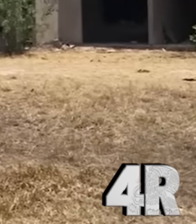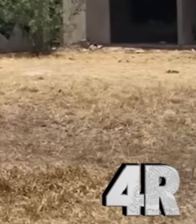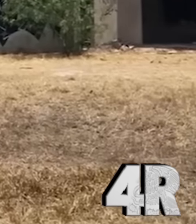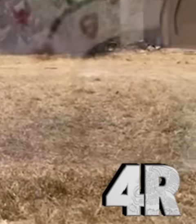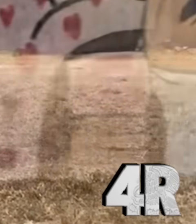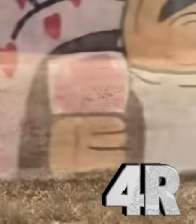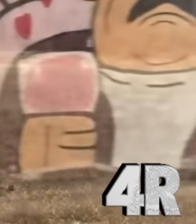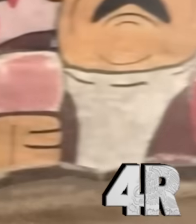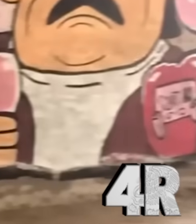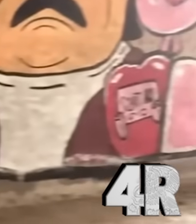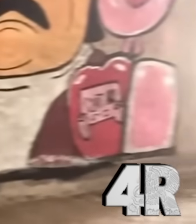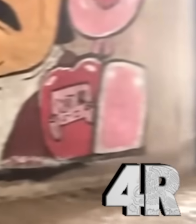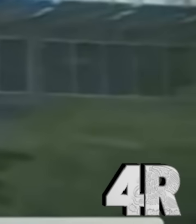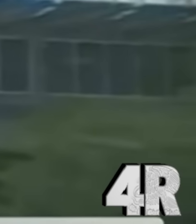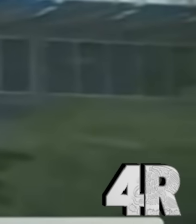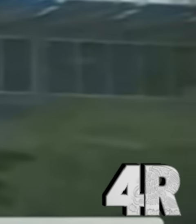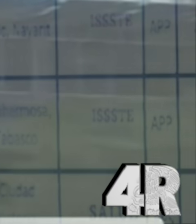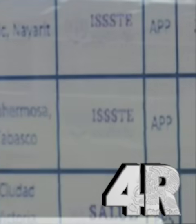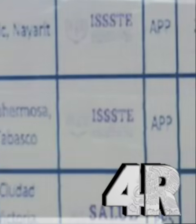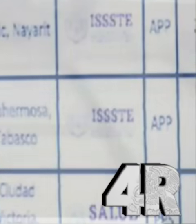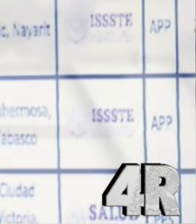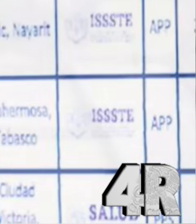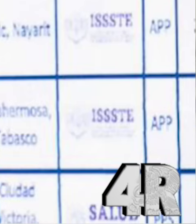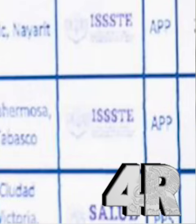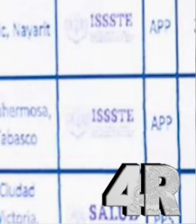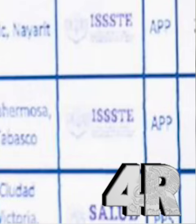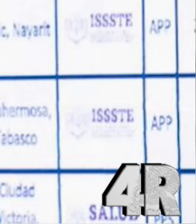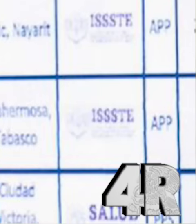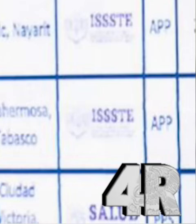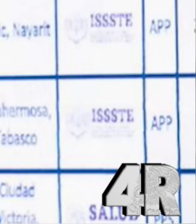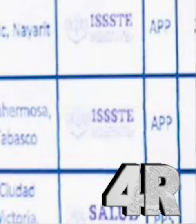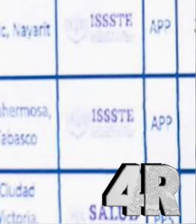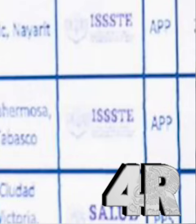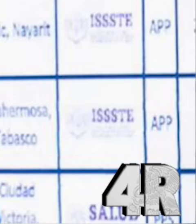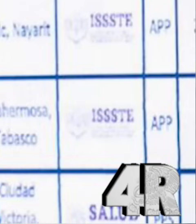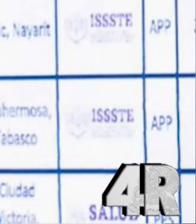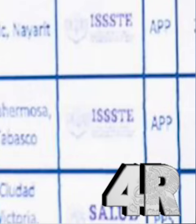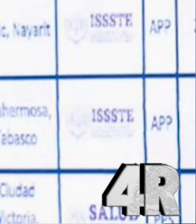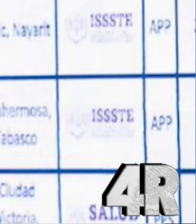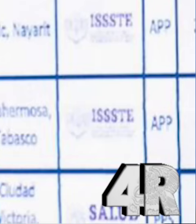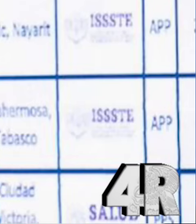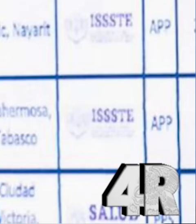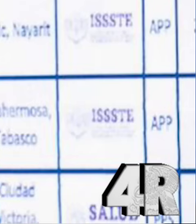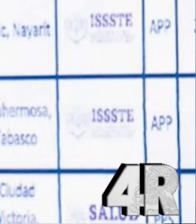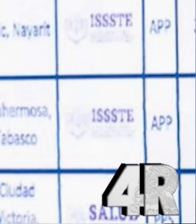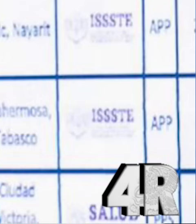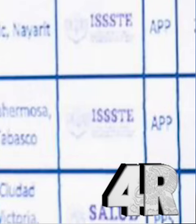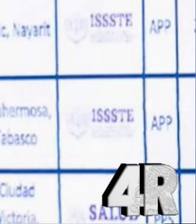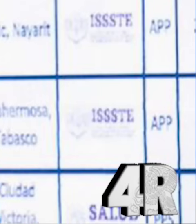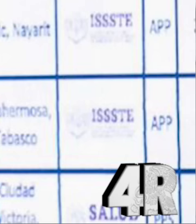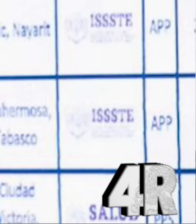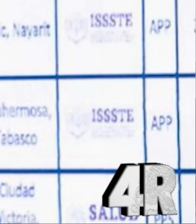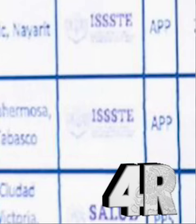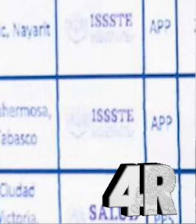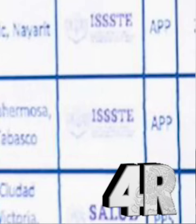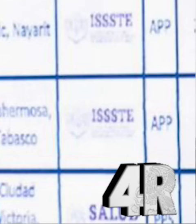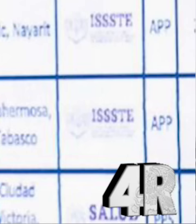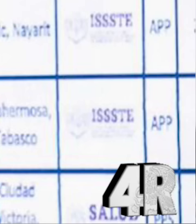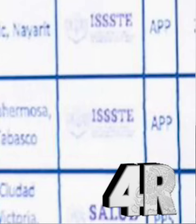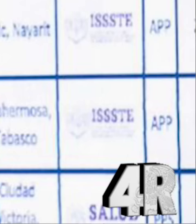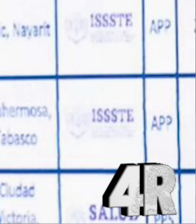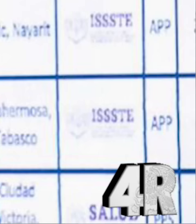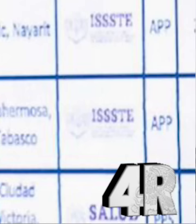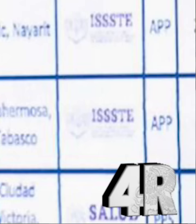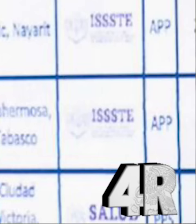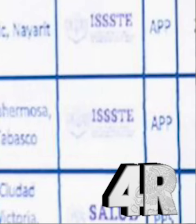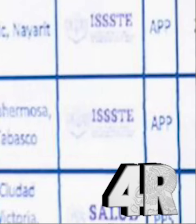los mexicanos. Vamos a escuchar rápidamente al presidente Andrés Manuel y más adelante veremos cómo es que estos